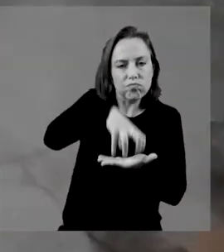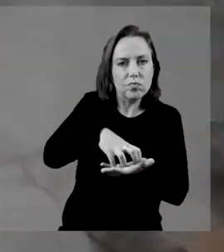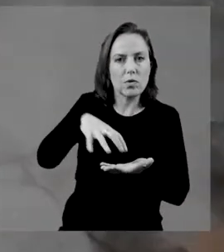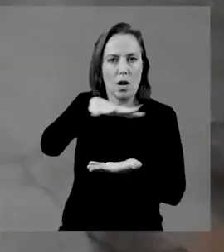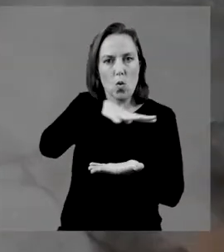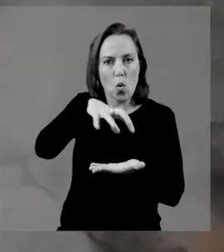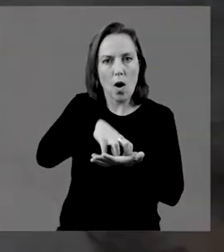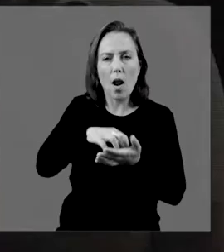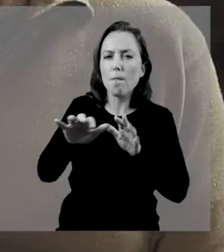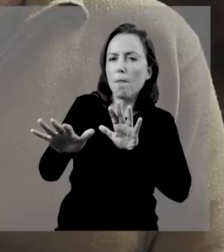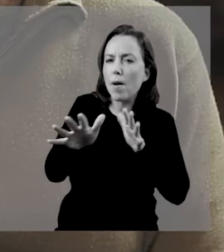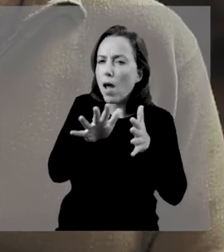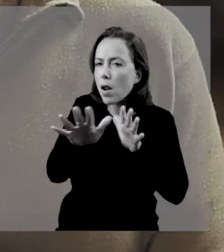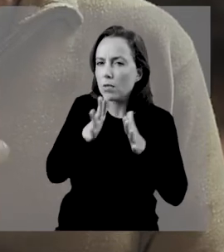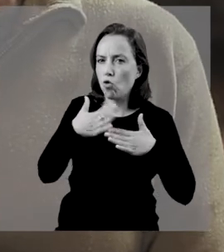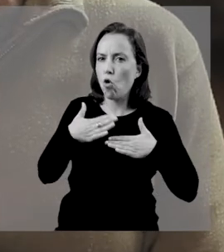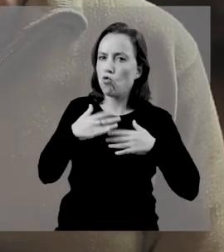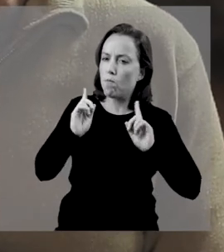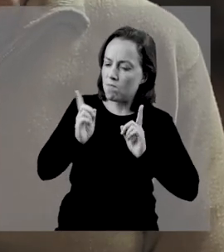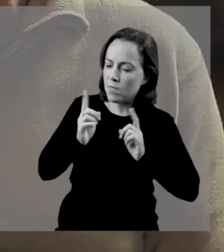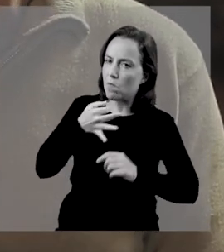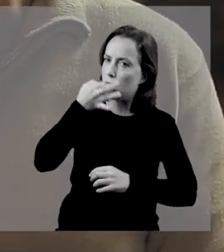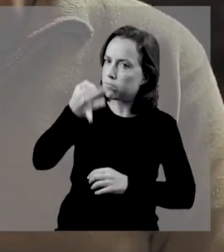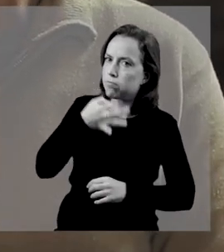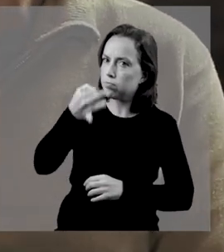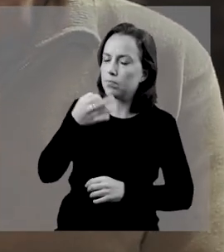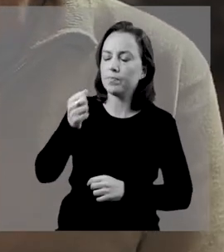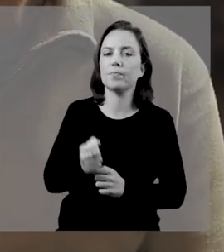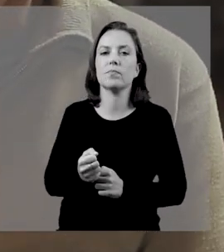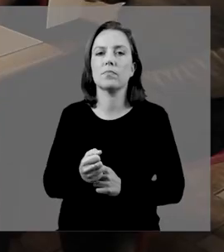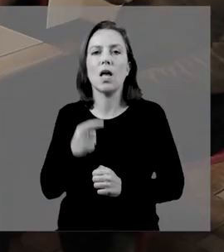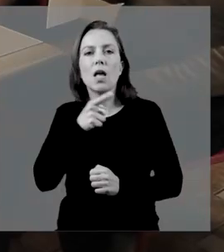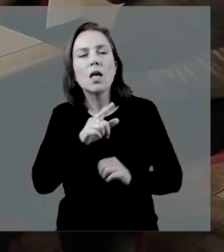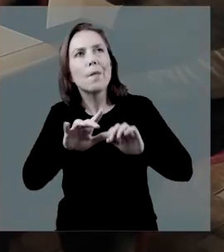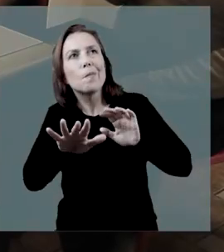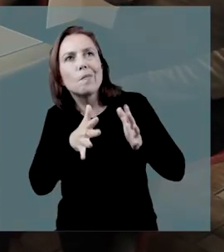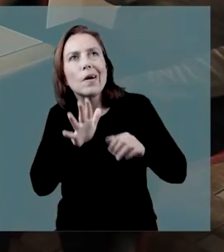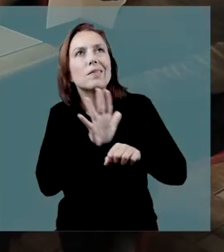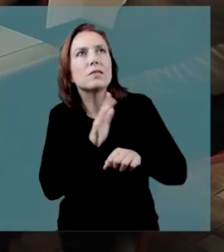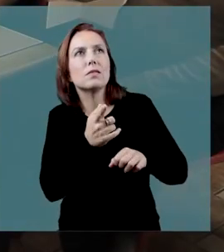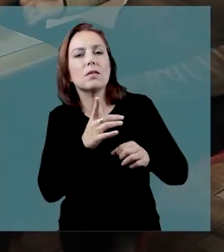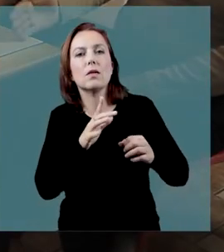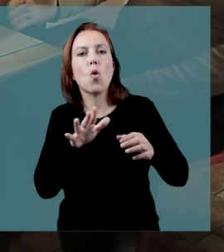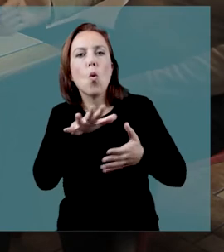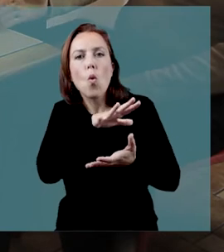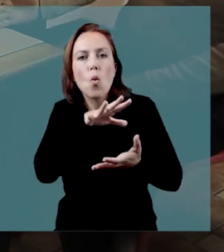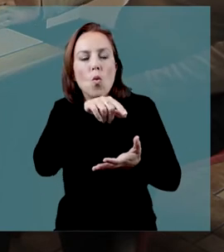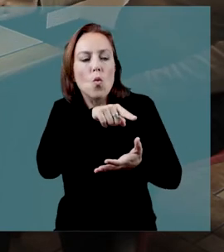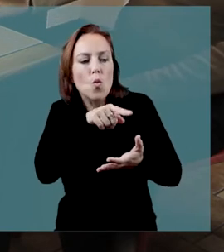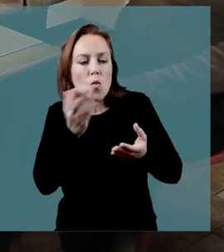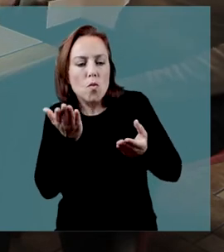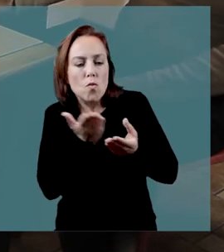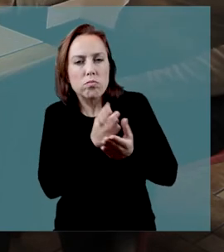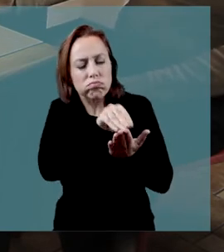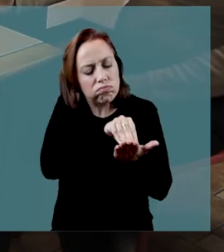los que yo daba. Él fue una especie de reservorio de toda la información, ¿no? Porque si vos ves el libro este,